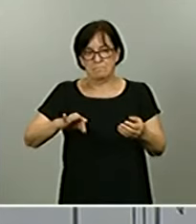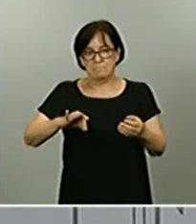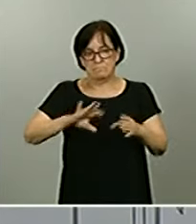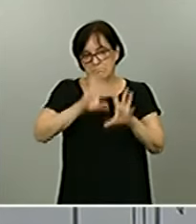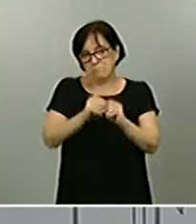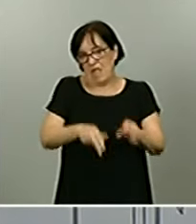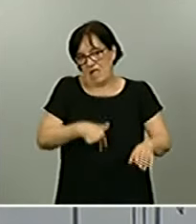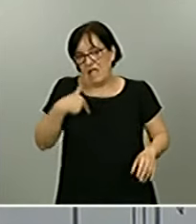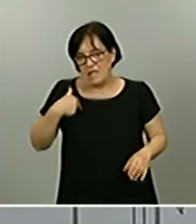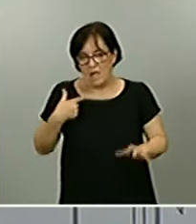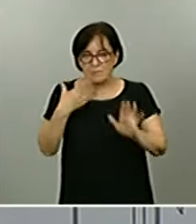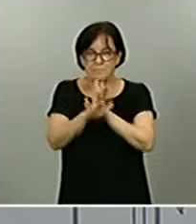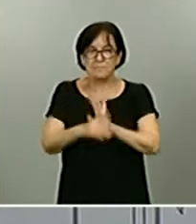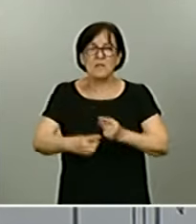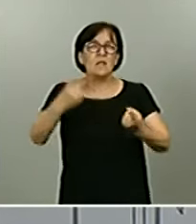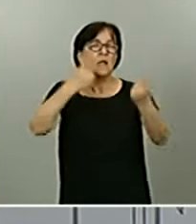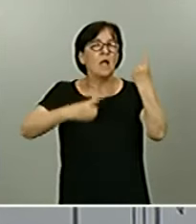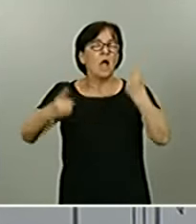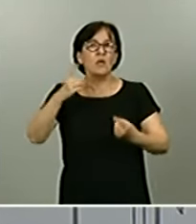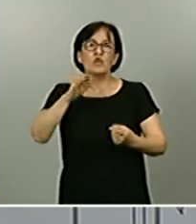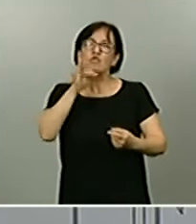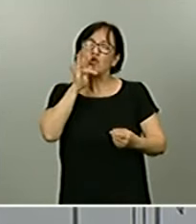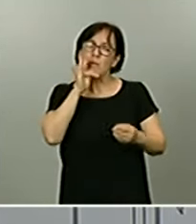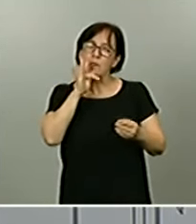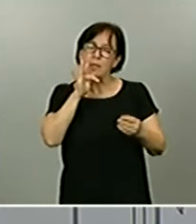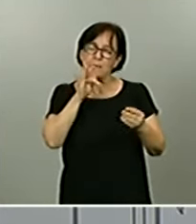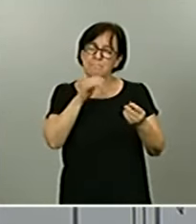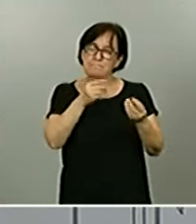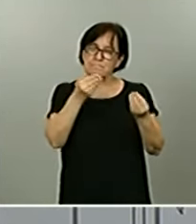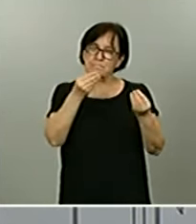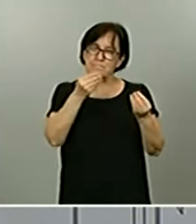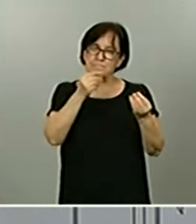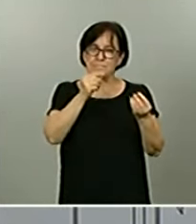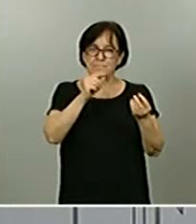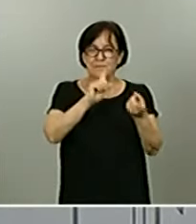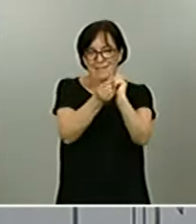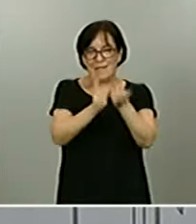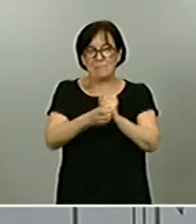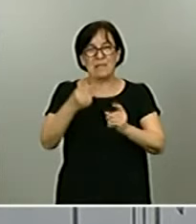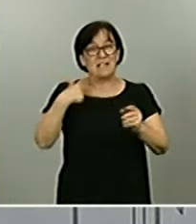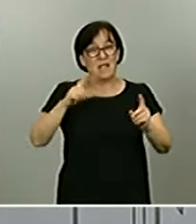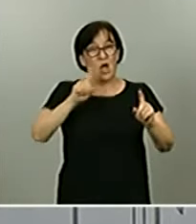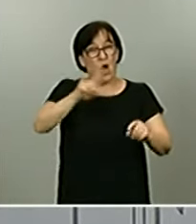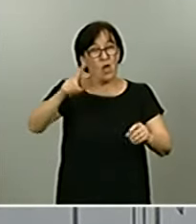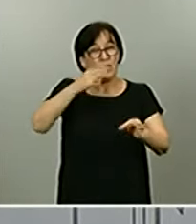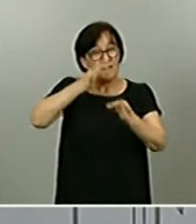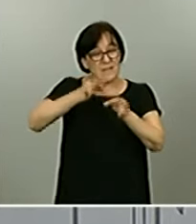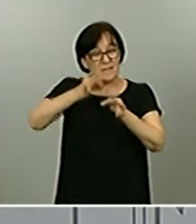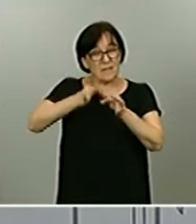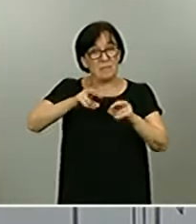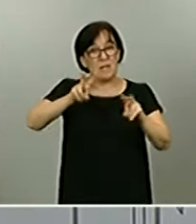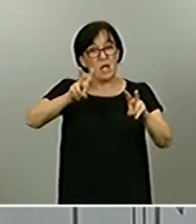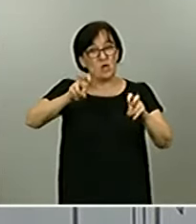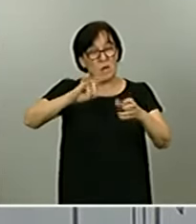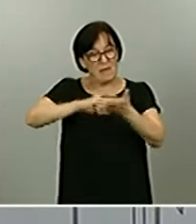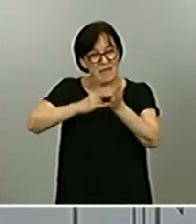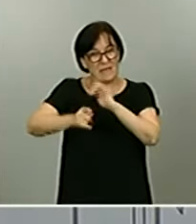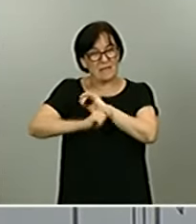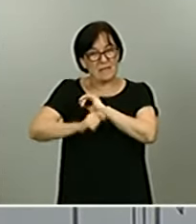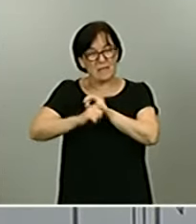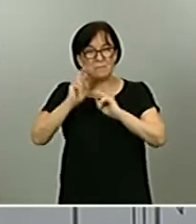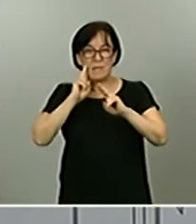Hay algunos datos que se están todavía corrigiendo, sobre todo previos al 11 de septiembre, cuando se implementó la nueva estrategia de vigilancia, que es